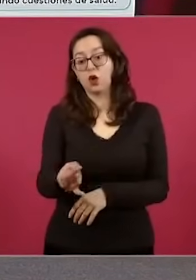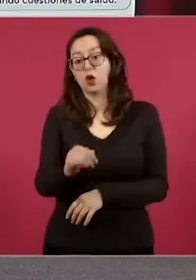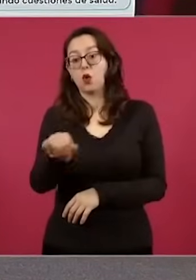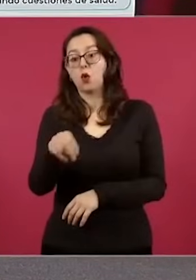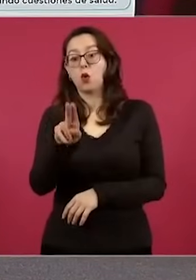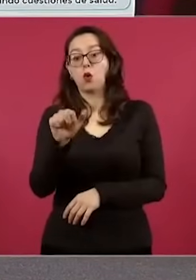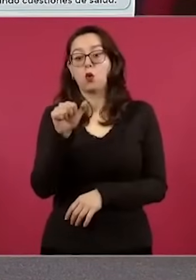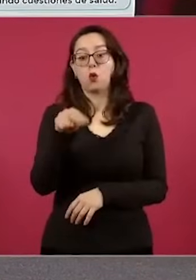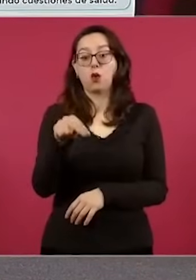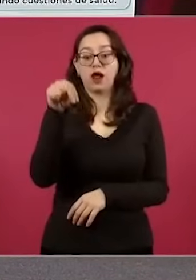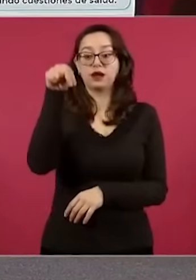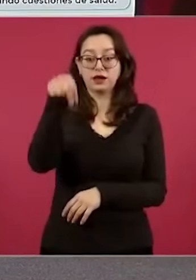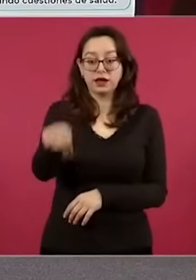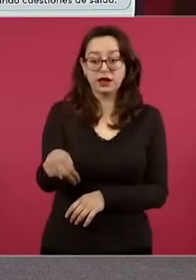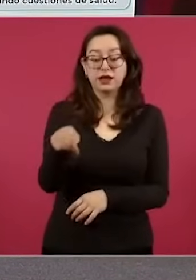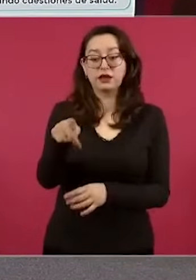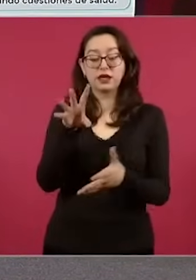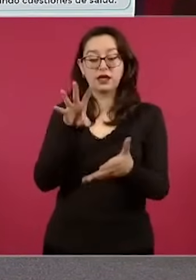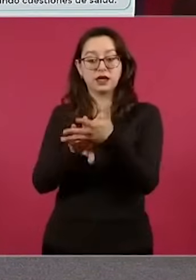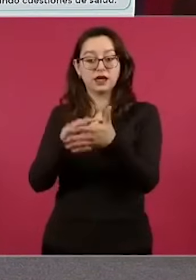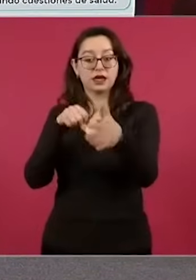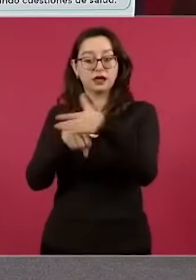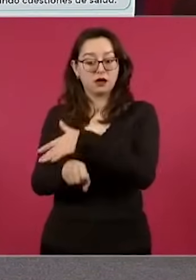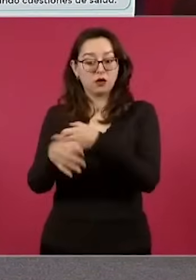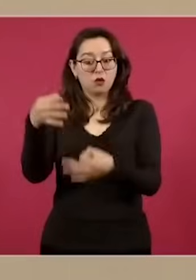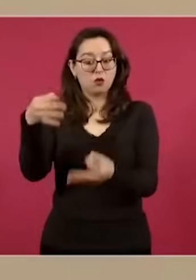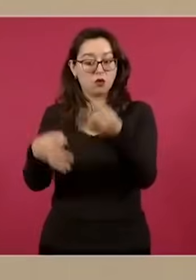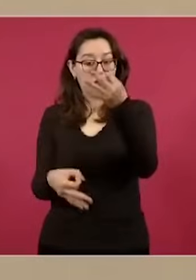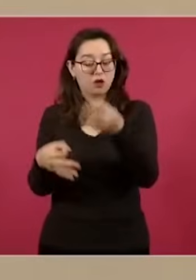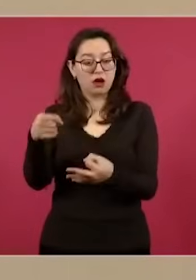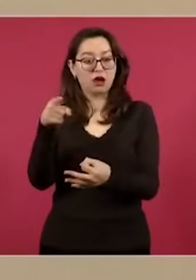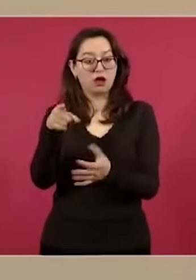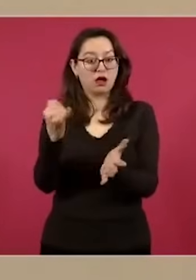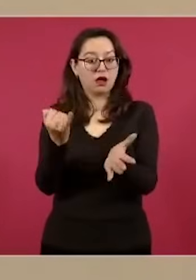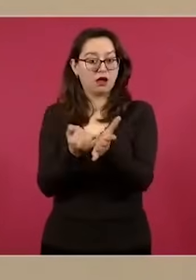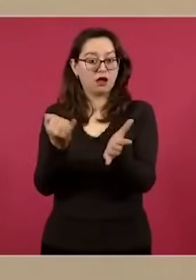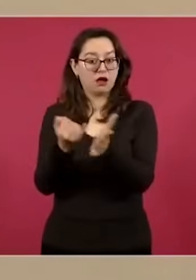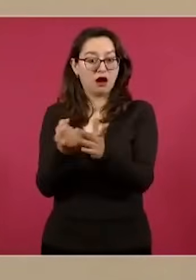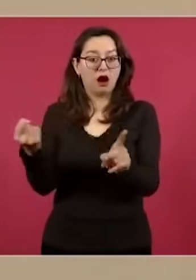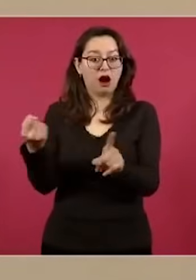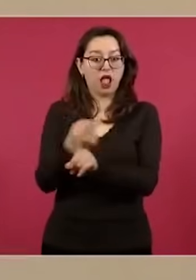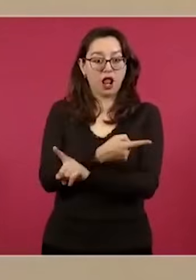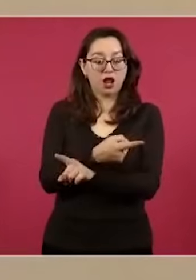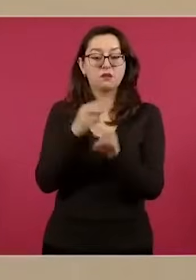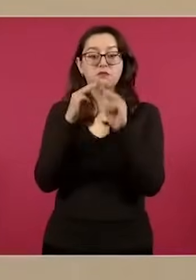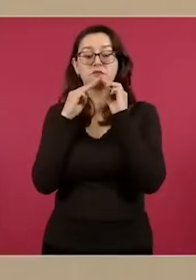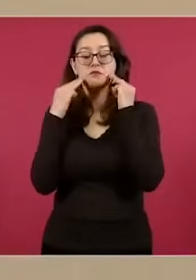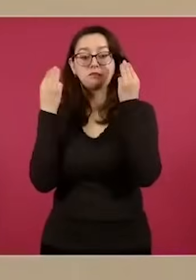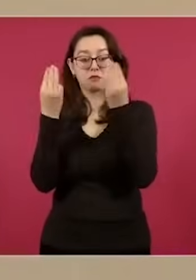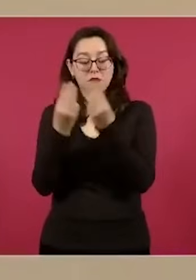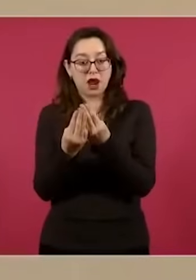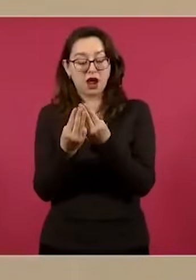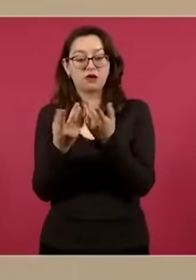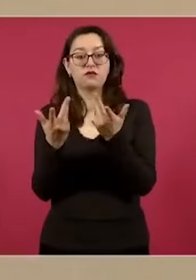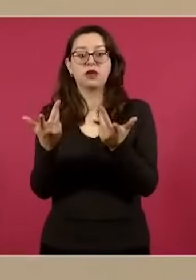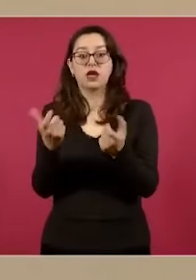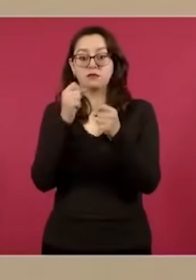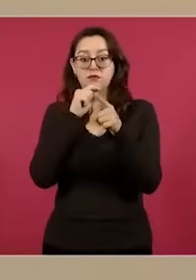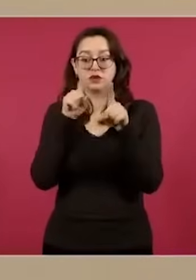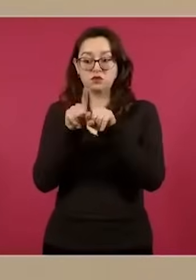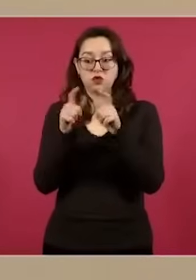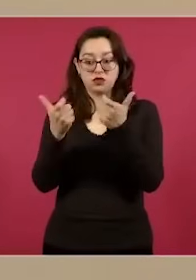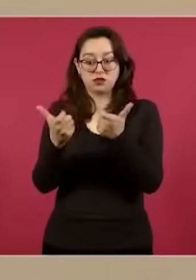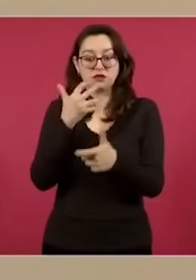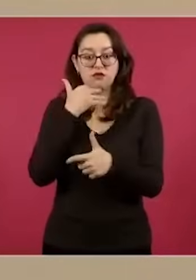beneficiado por jueces federales en procesos que enfrenta por defraudación fiscal delincuencia y operaciones con recursos de